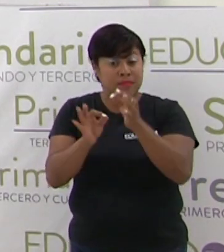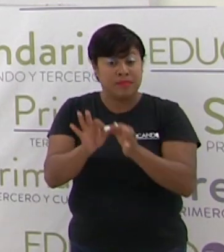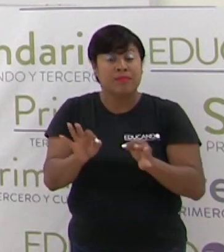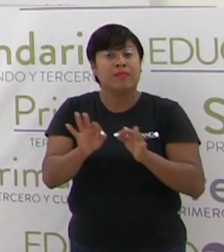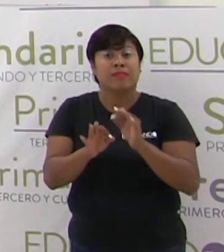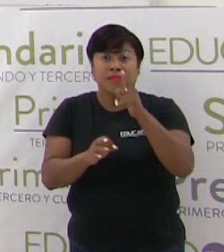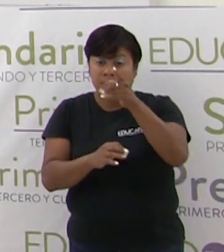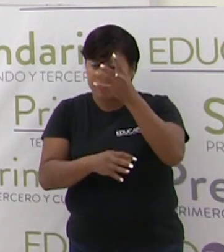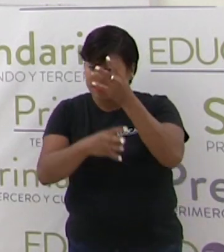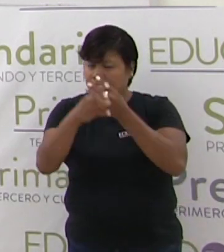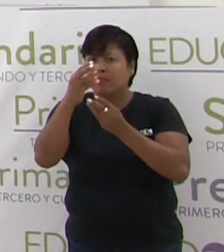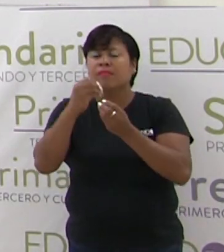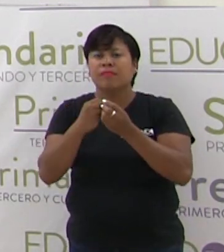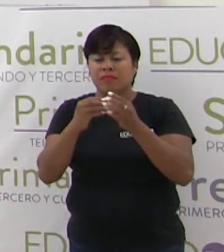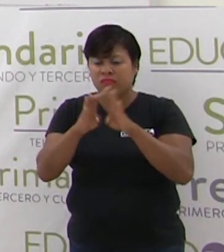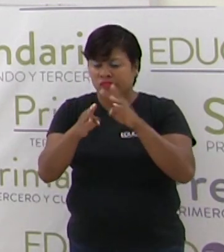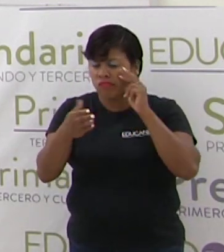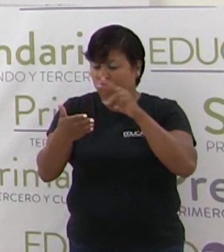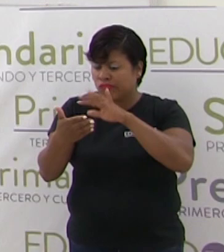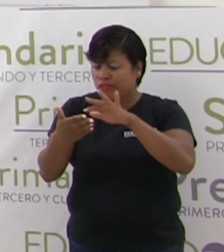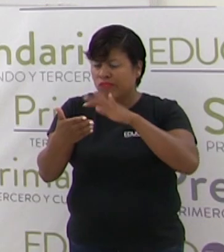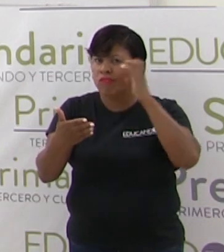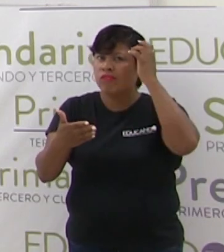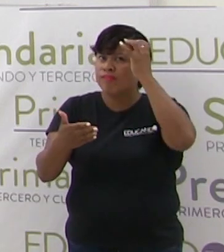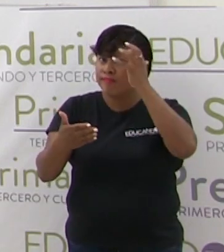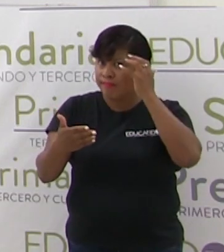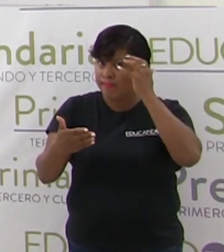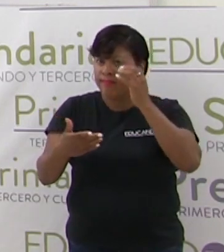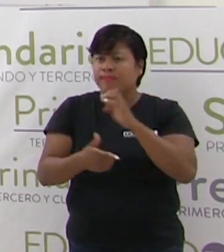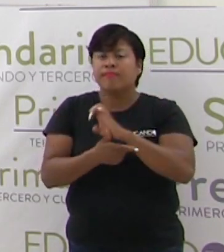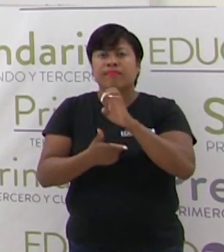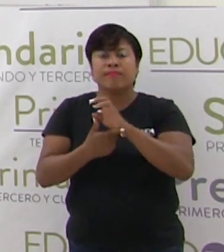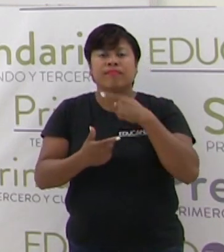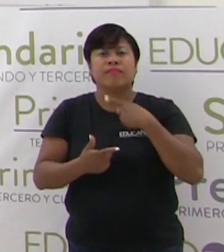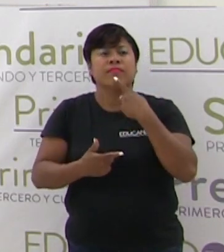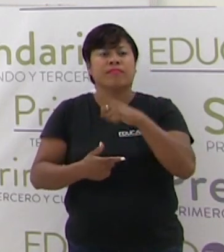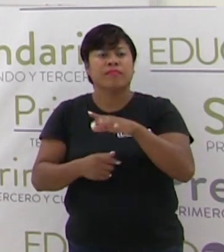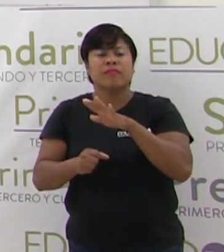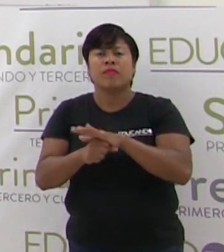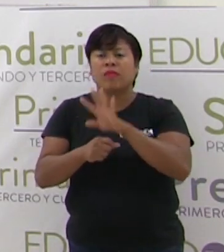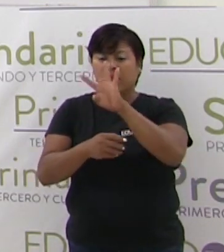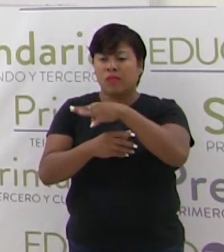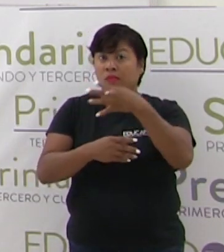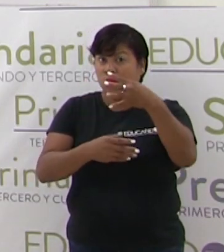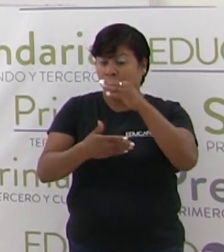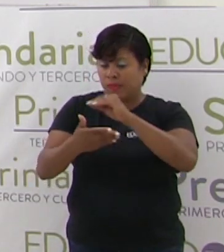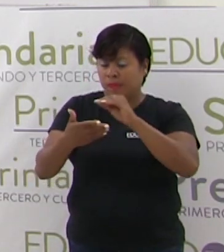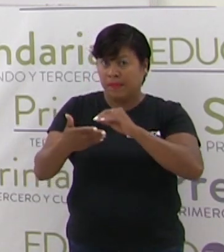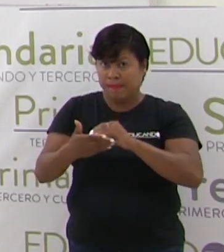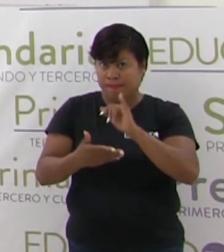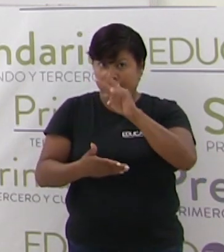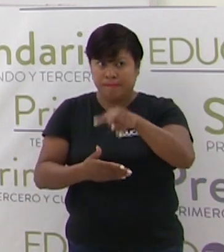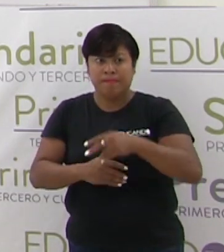importante que ustedes aprendan a analizar un texto. Entonces les decía yo que vamos a ver la estructura, ¿verdad?